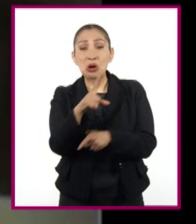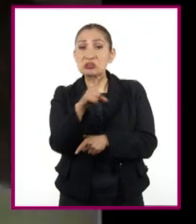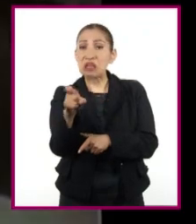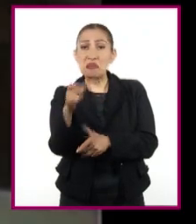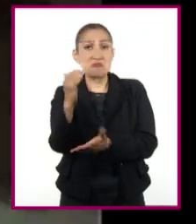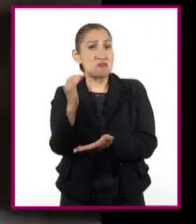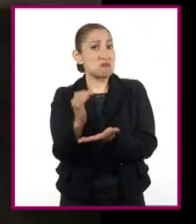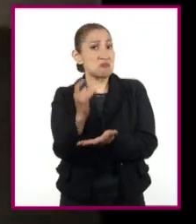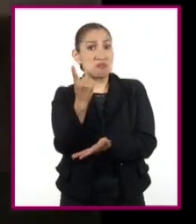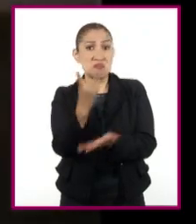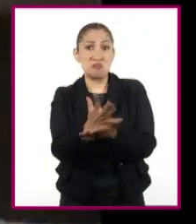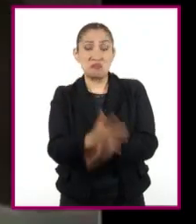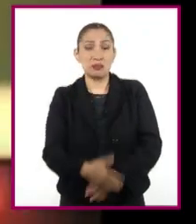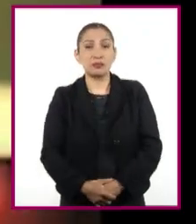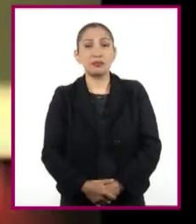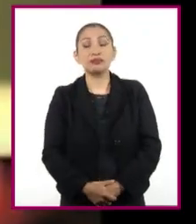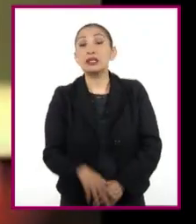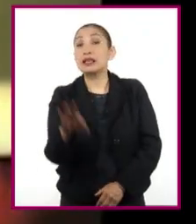100.